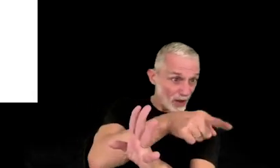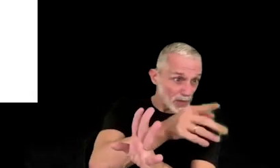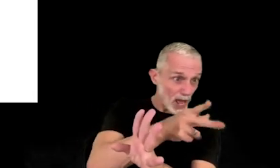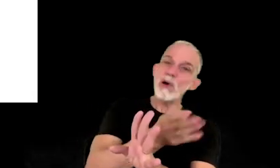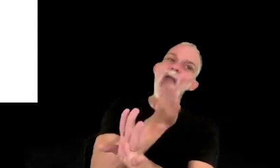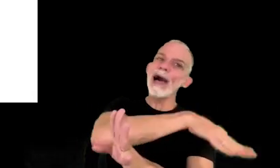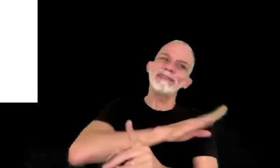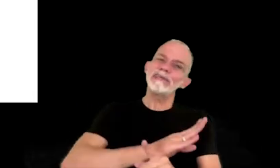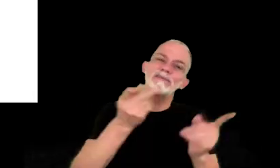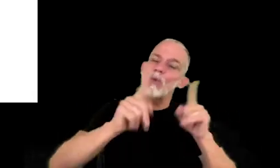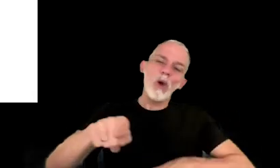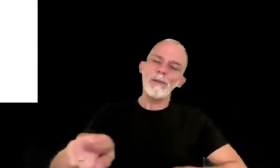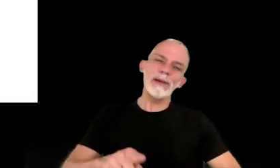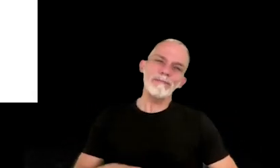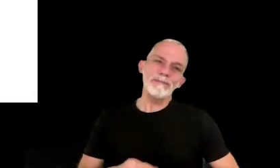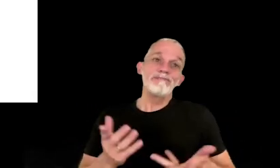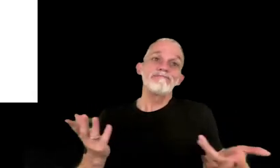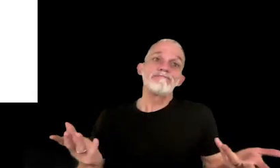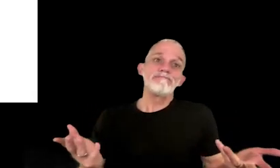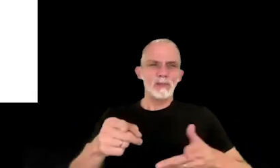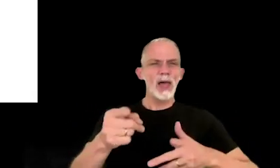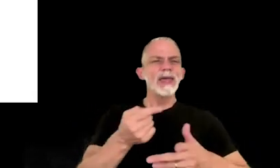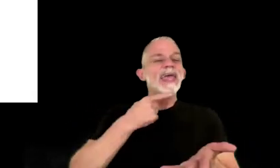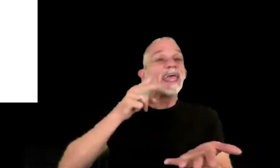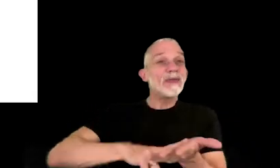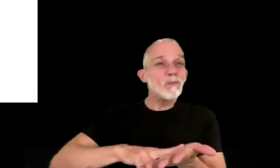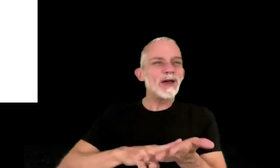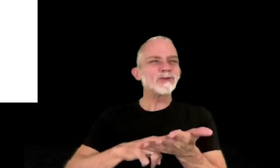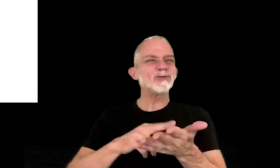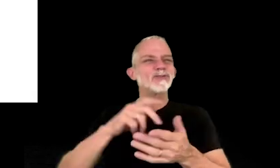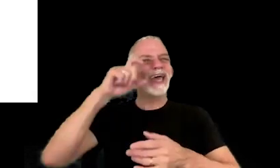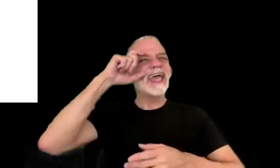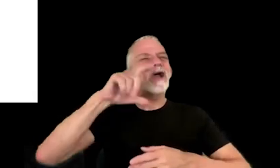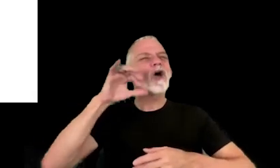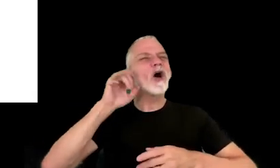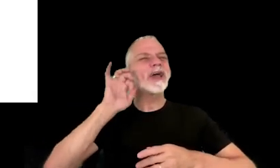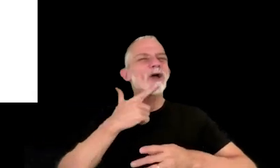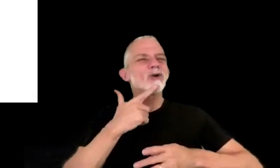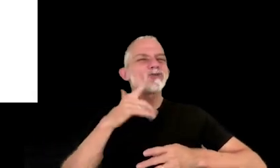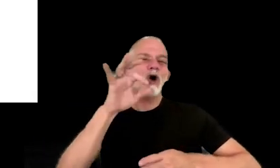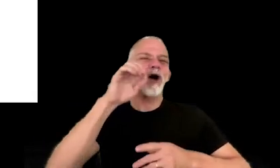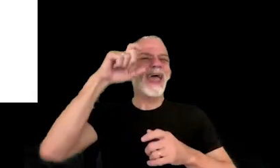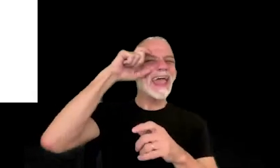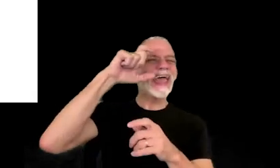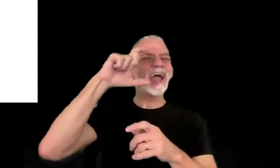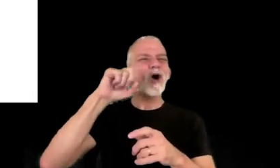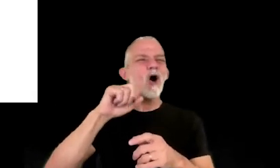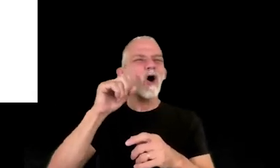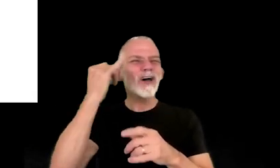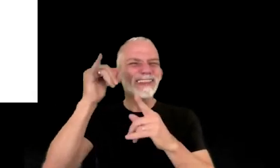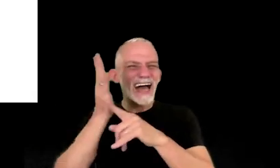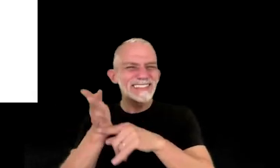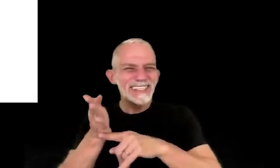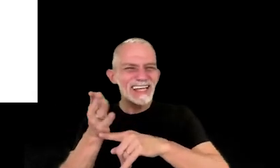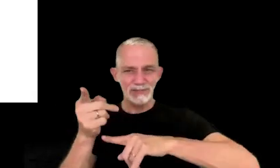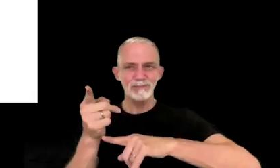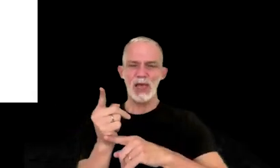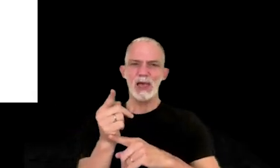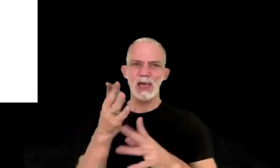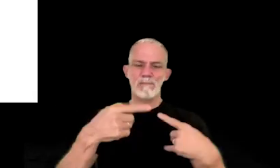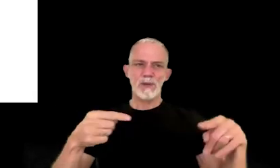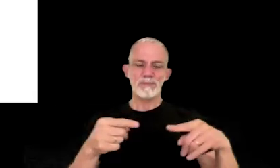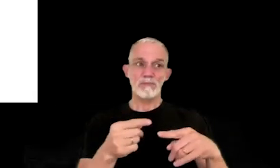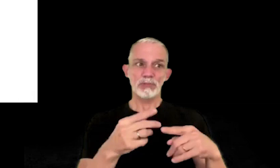negativo. Y ahí aparecen los impuestos ecológicos. Los impuestos o ecotasas van a gravar esas conductas no amigables